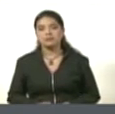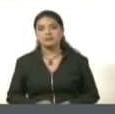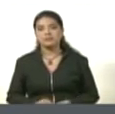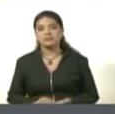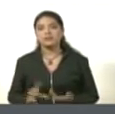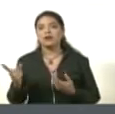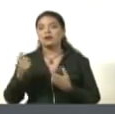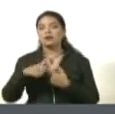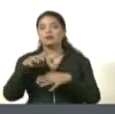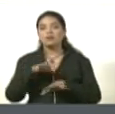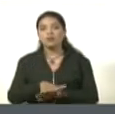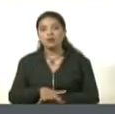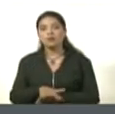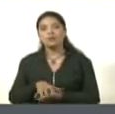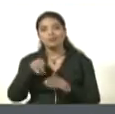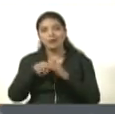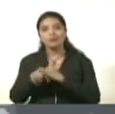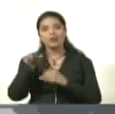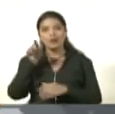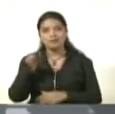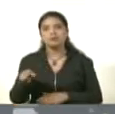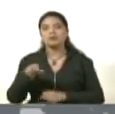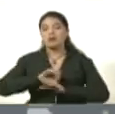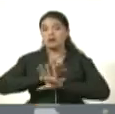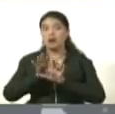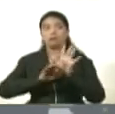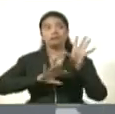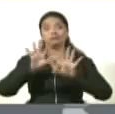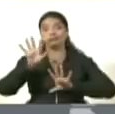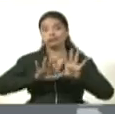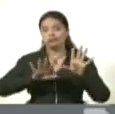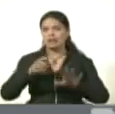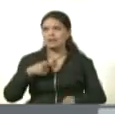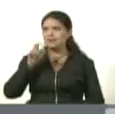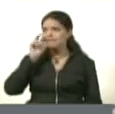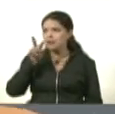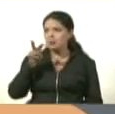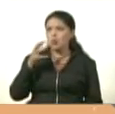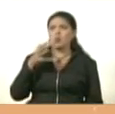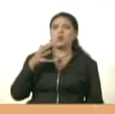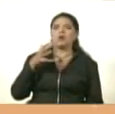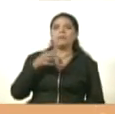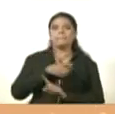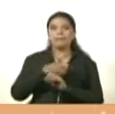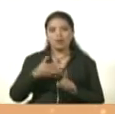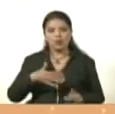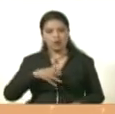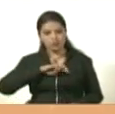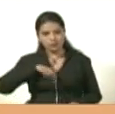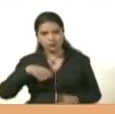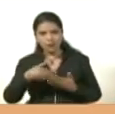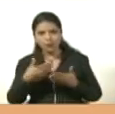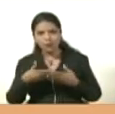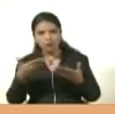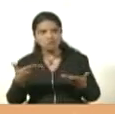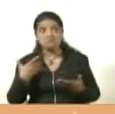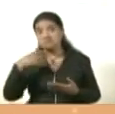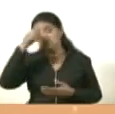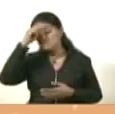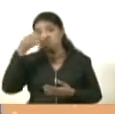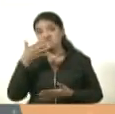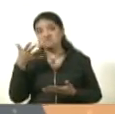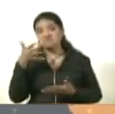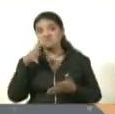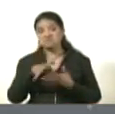incluido dentro de sus senos y, por supuesto, desde afuera vemos lo atroz. Pero cuando nos pasa a nosotros, no sabemos qué